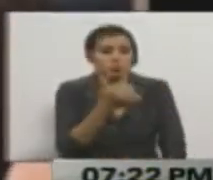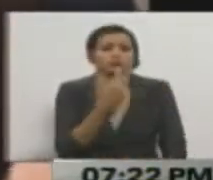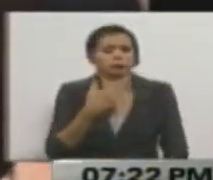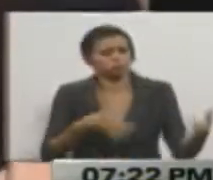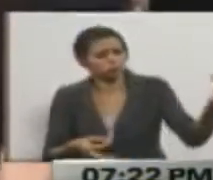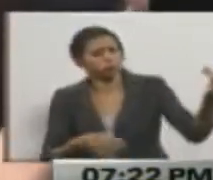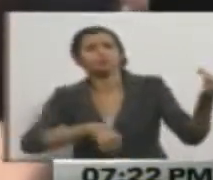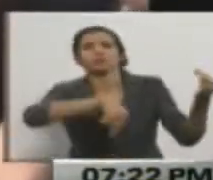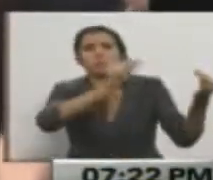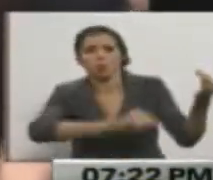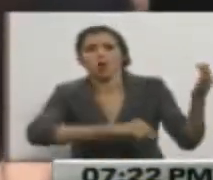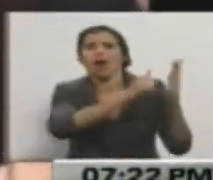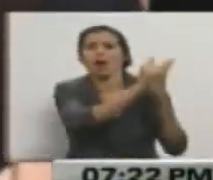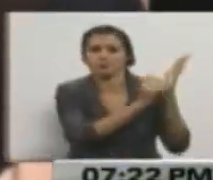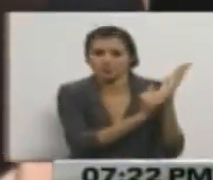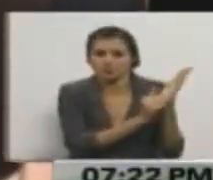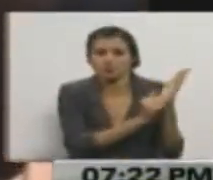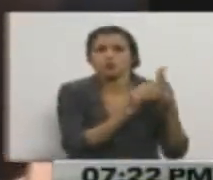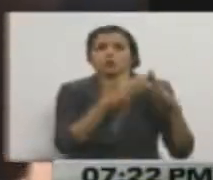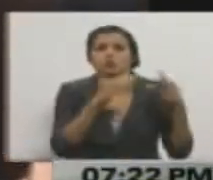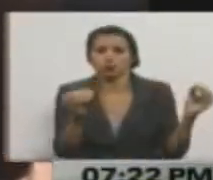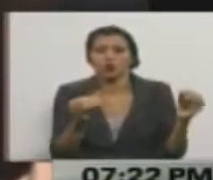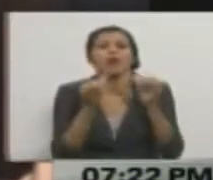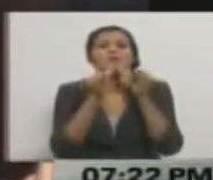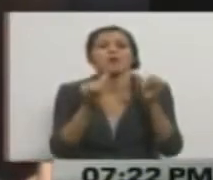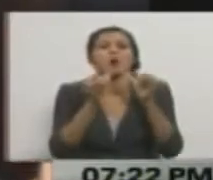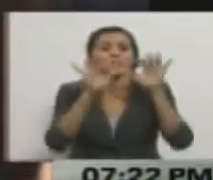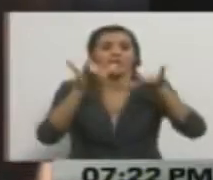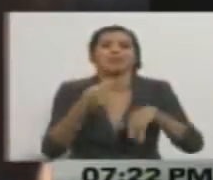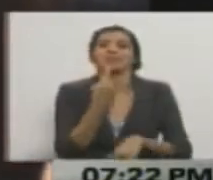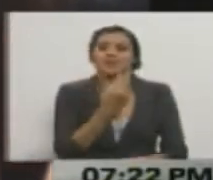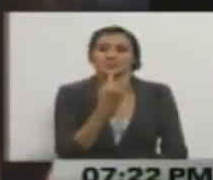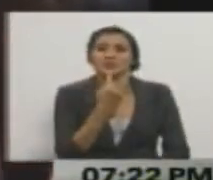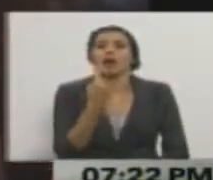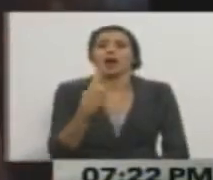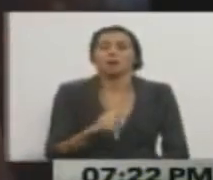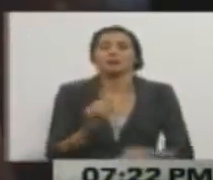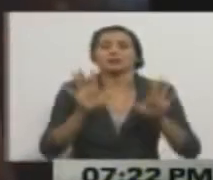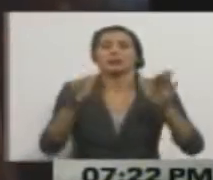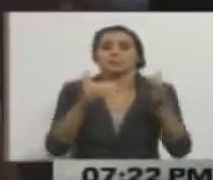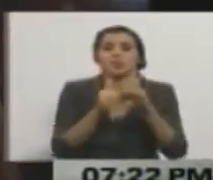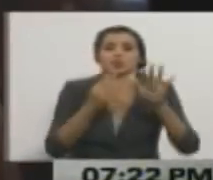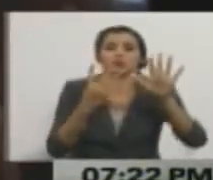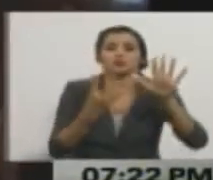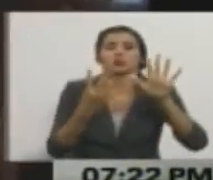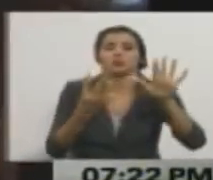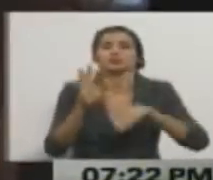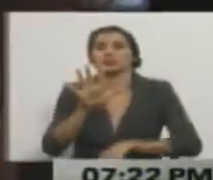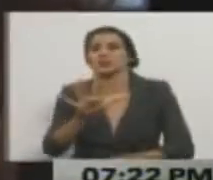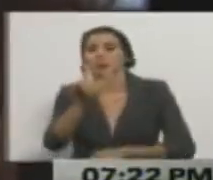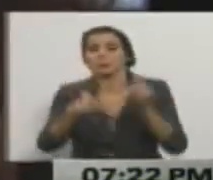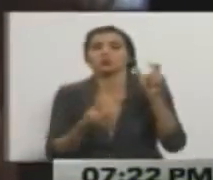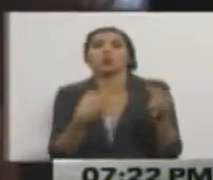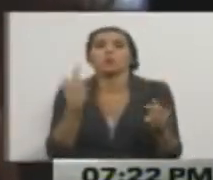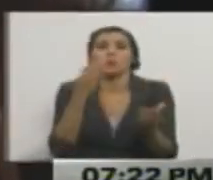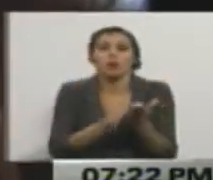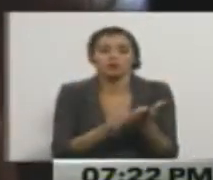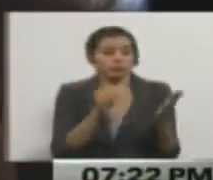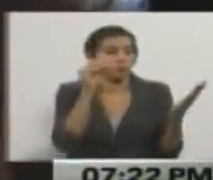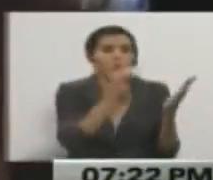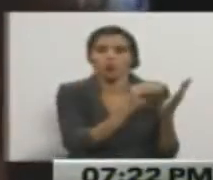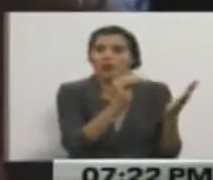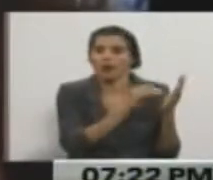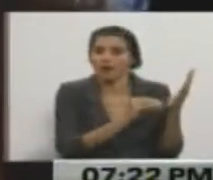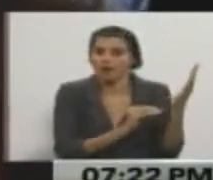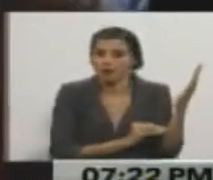firmó todos los informes donde se señalaba que habían 10.995 personas fallecidas firmando, que había un